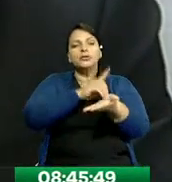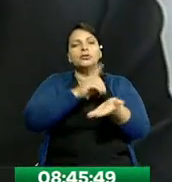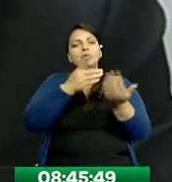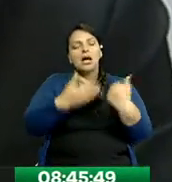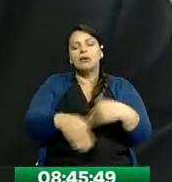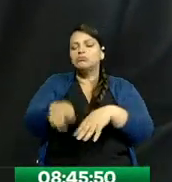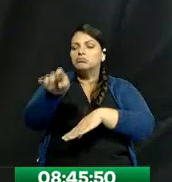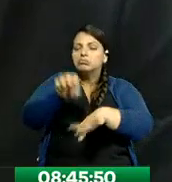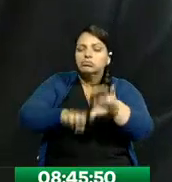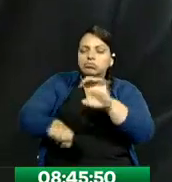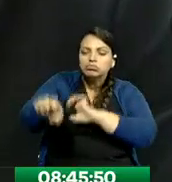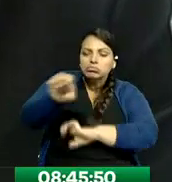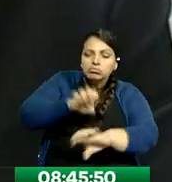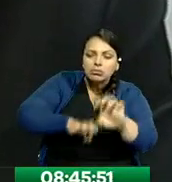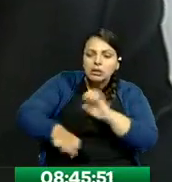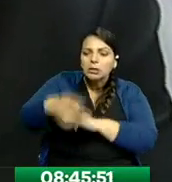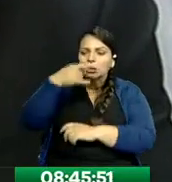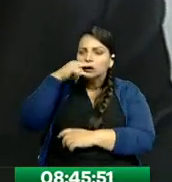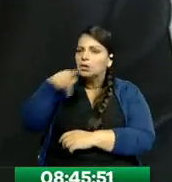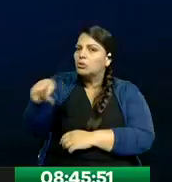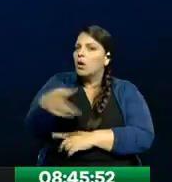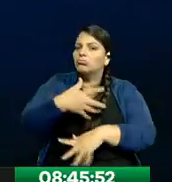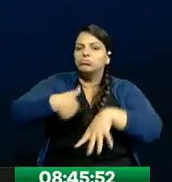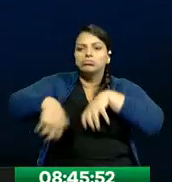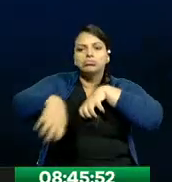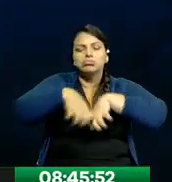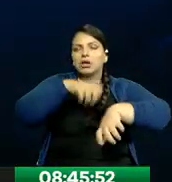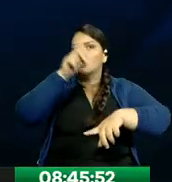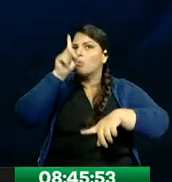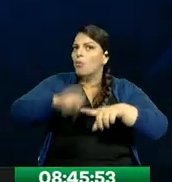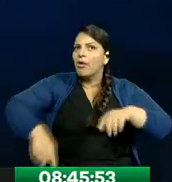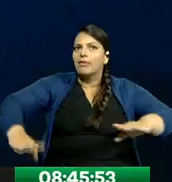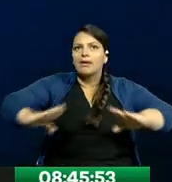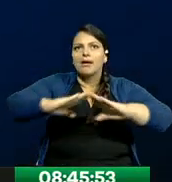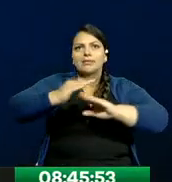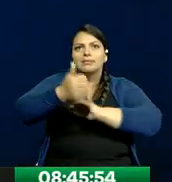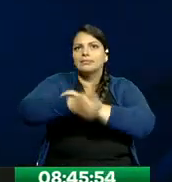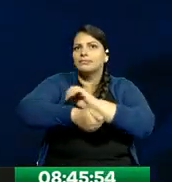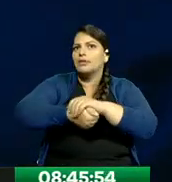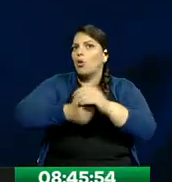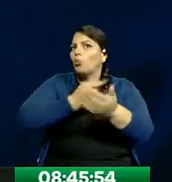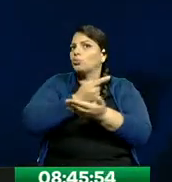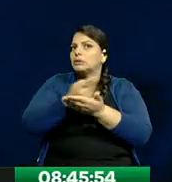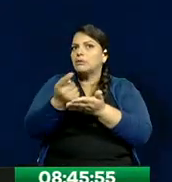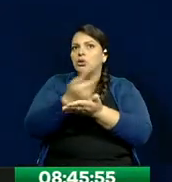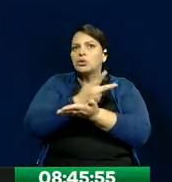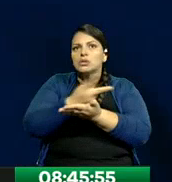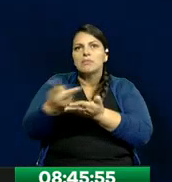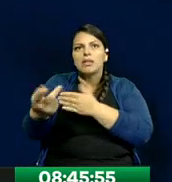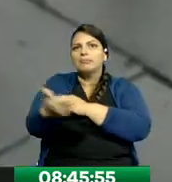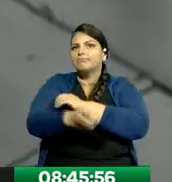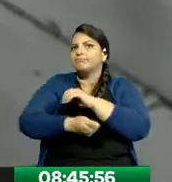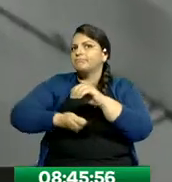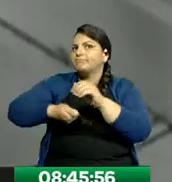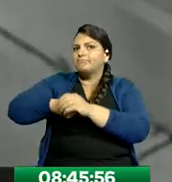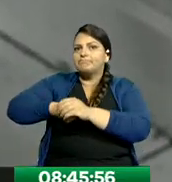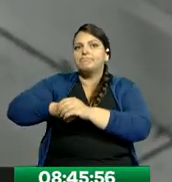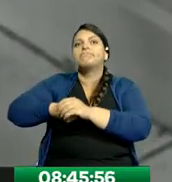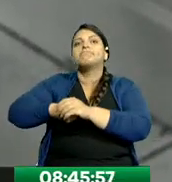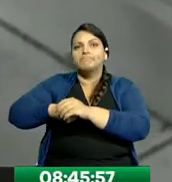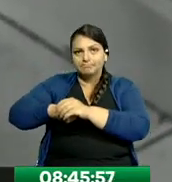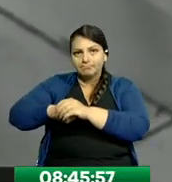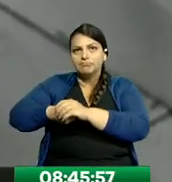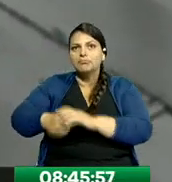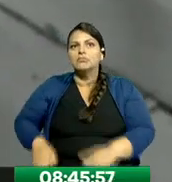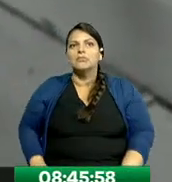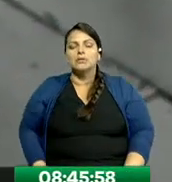para el caso del menor va aproximadamente a 15 días, y eso es competencia de un juez de garantías penales, en este caso querella.